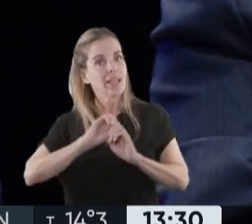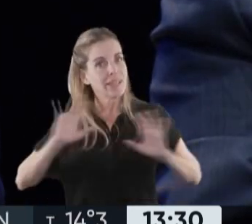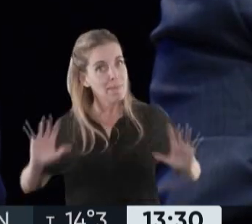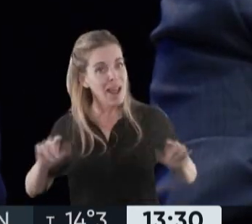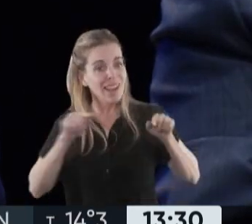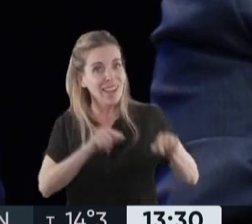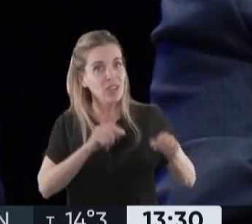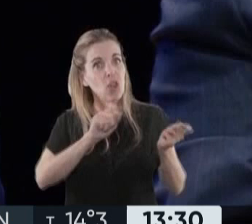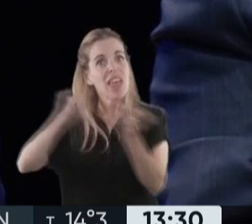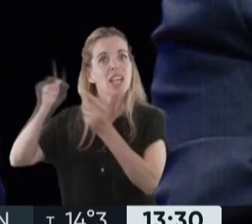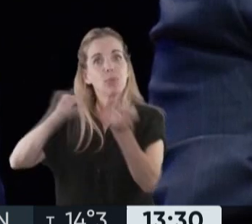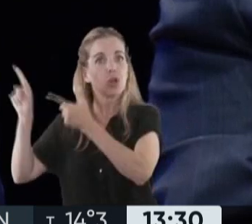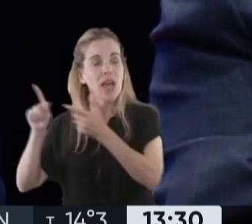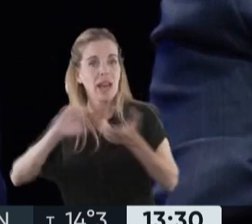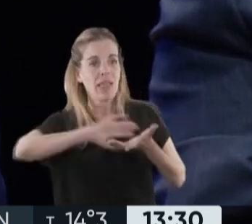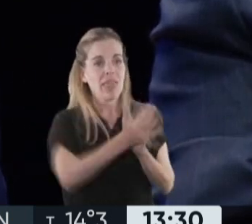para los argentinos.